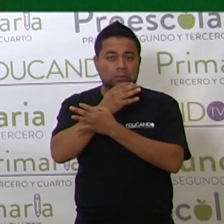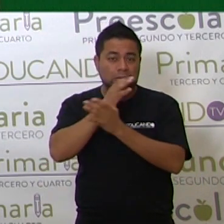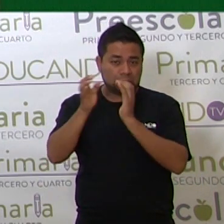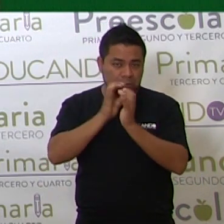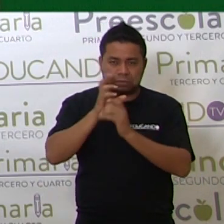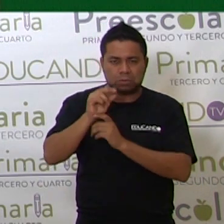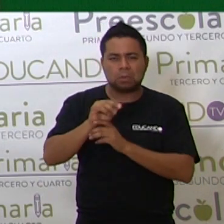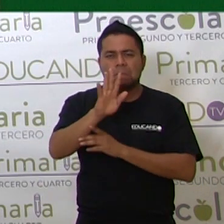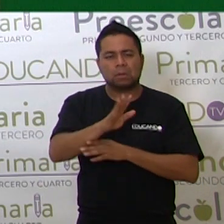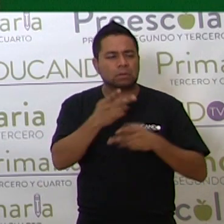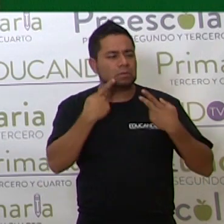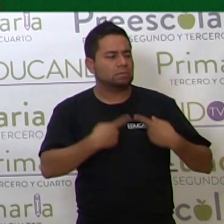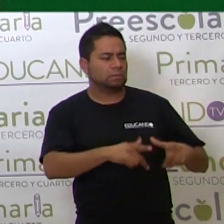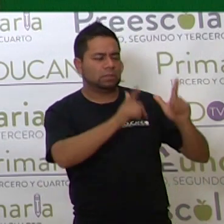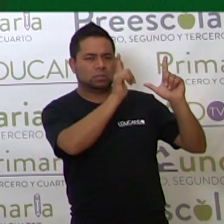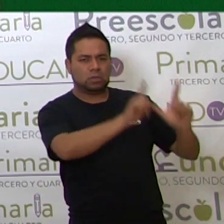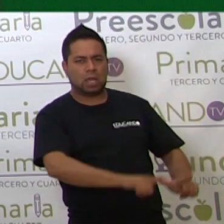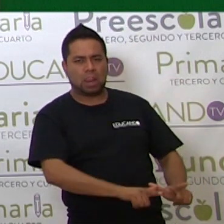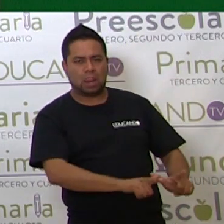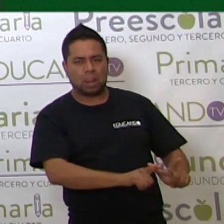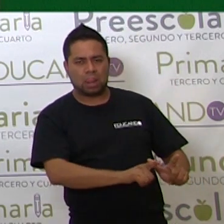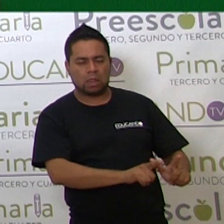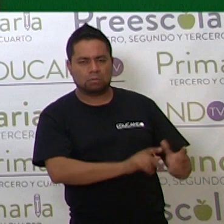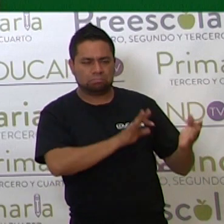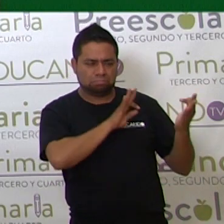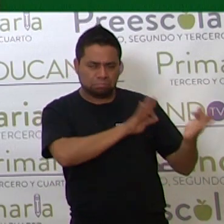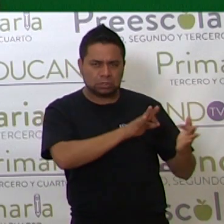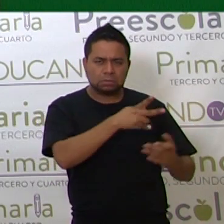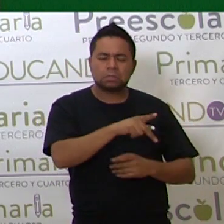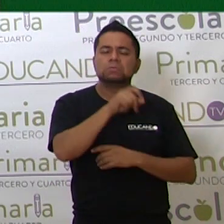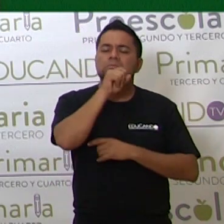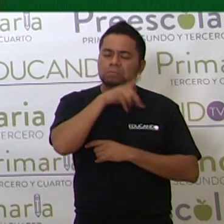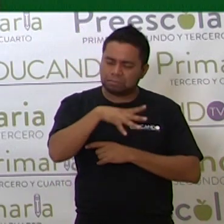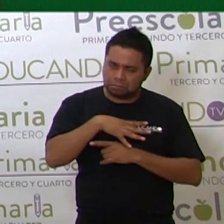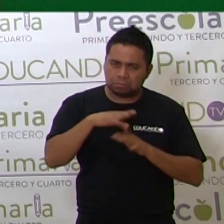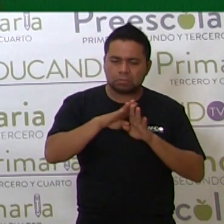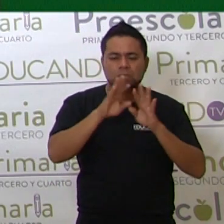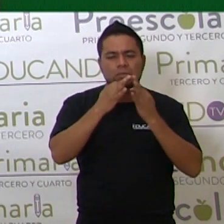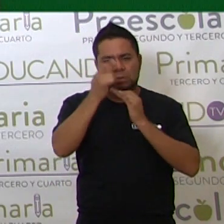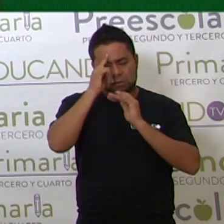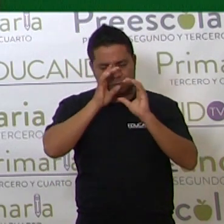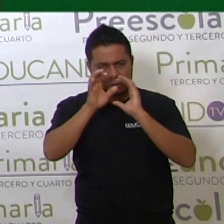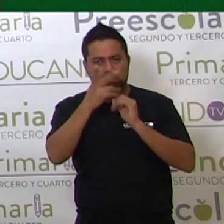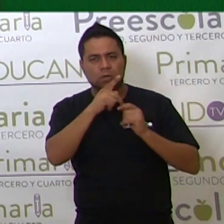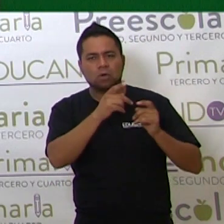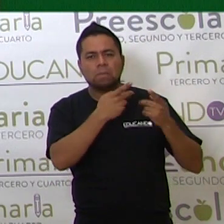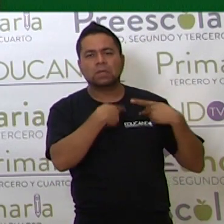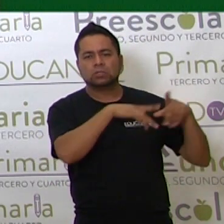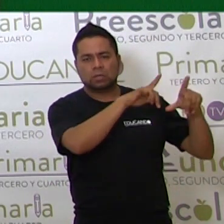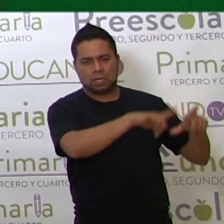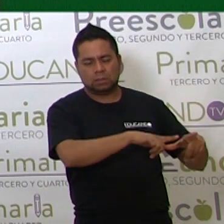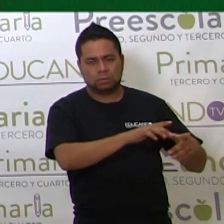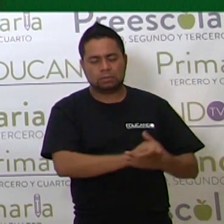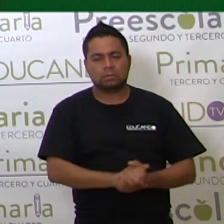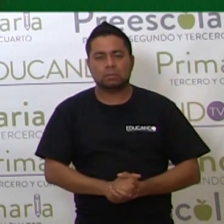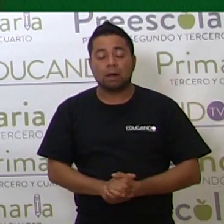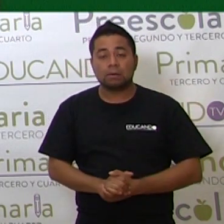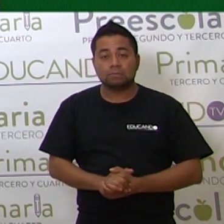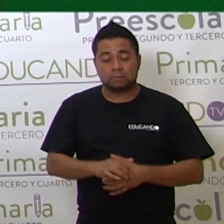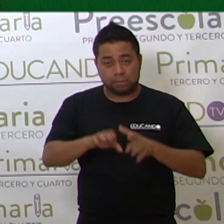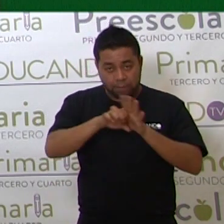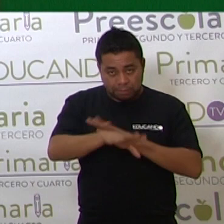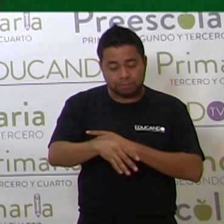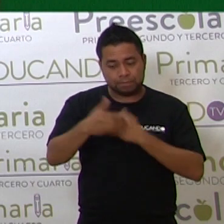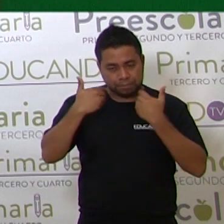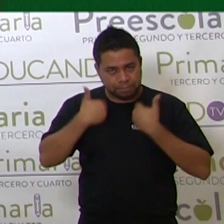personal pero de todas formas se considera como una ubicación de manera que nosotros